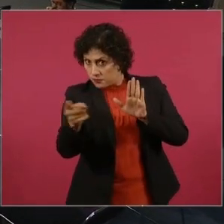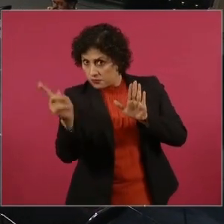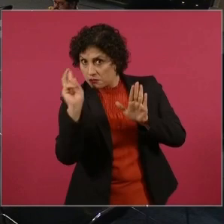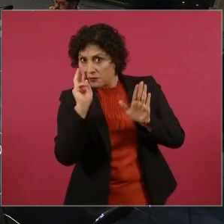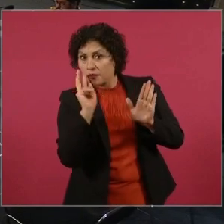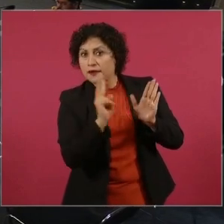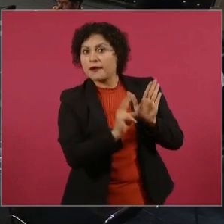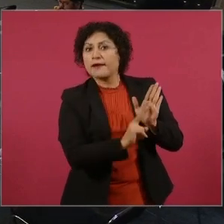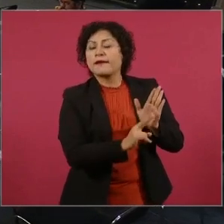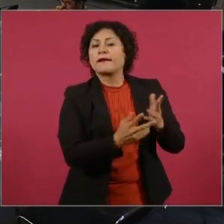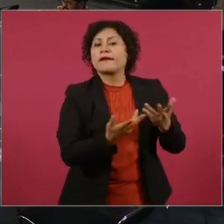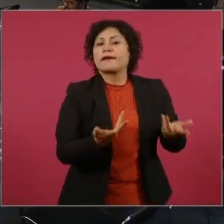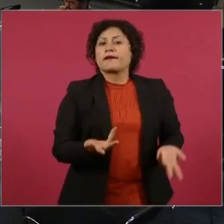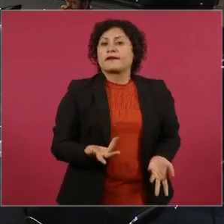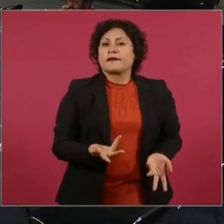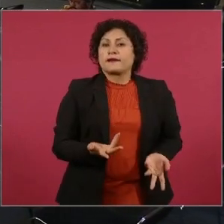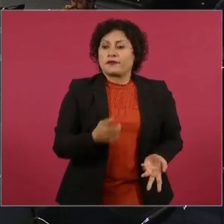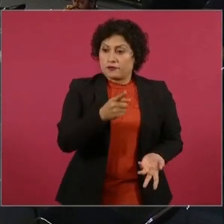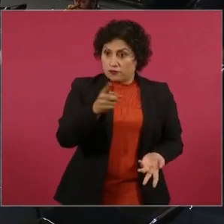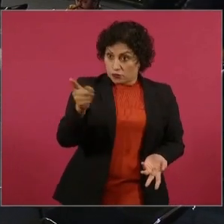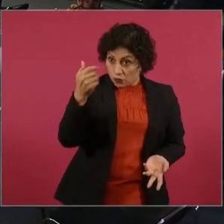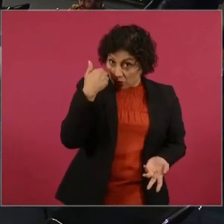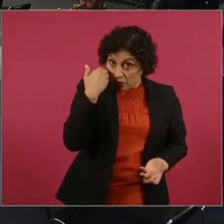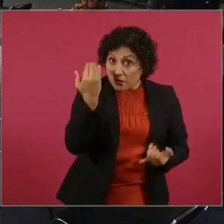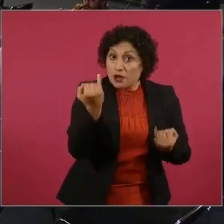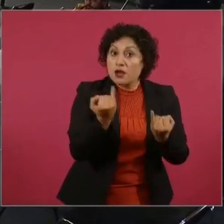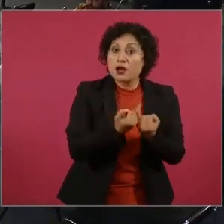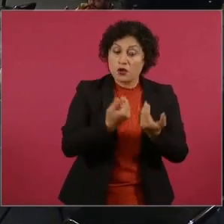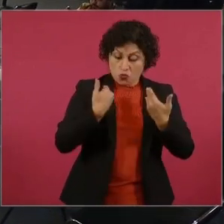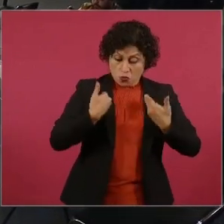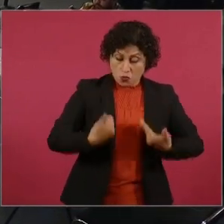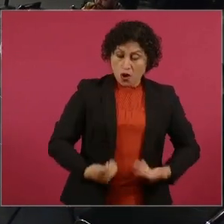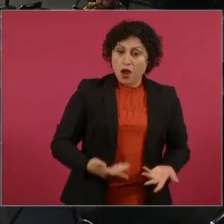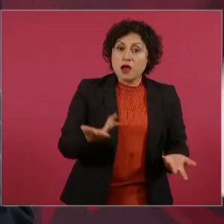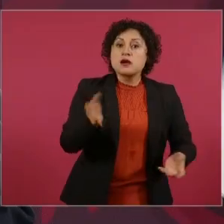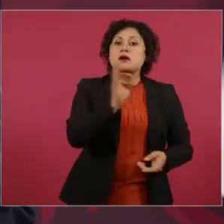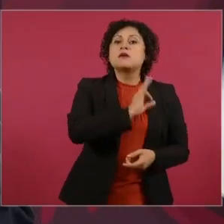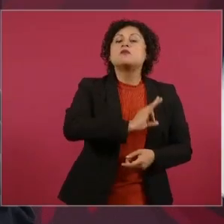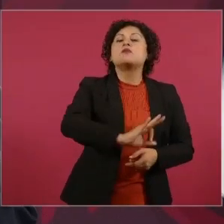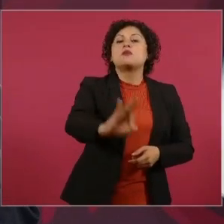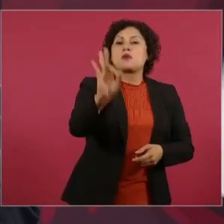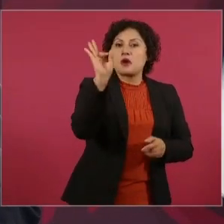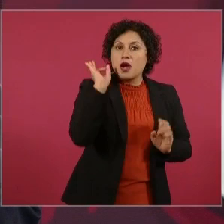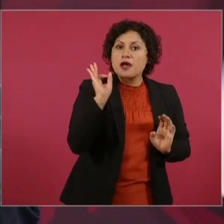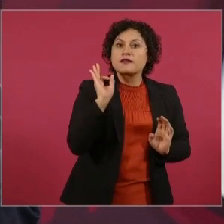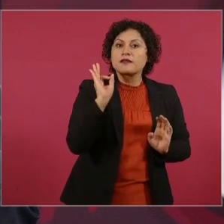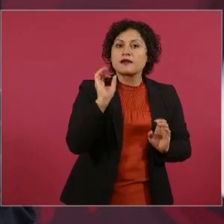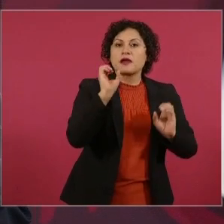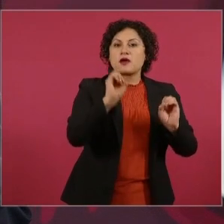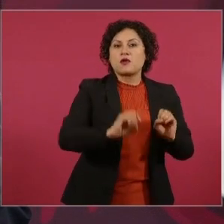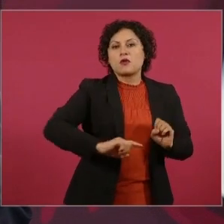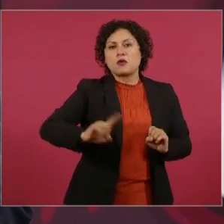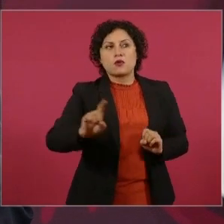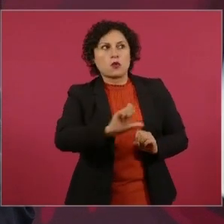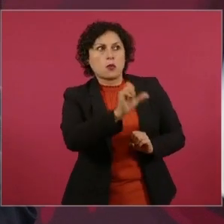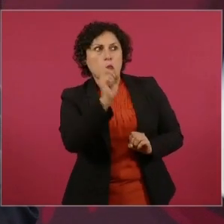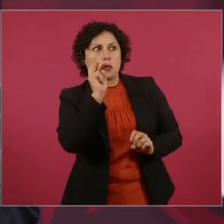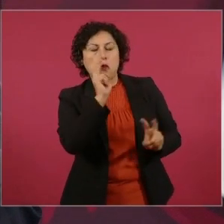estudia para que cuando seas grande seas como Don fulano